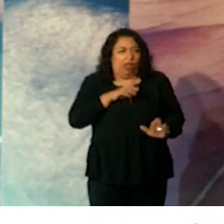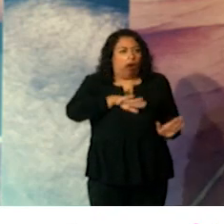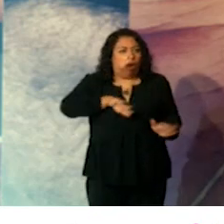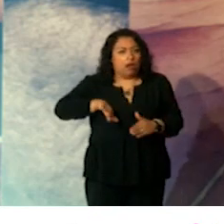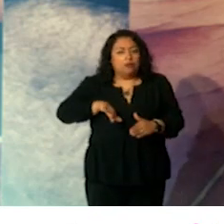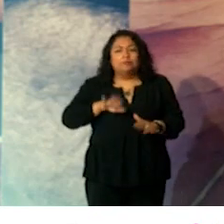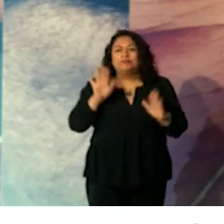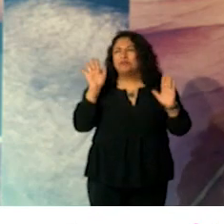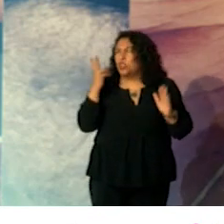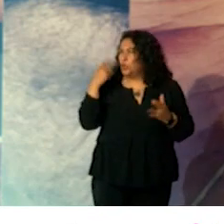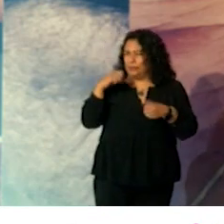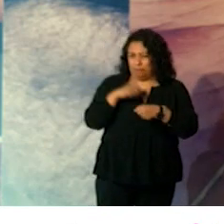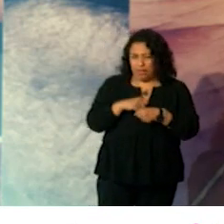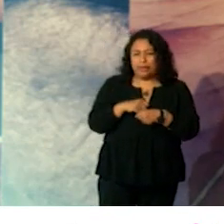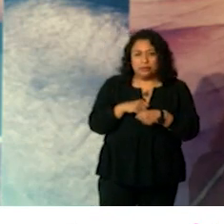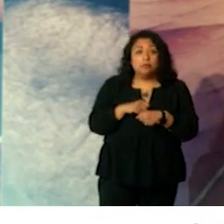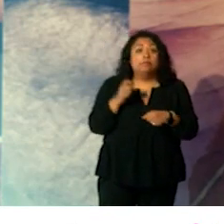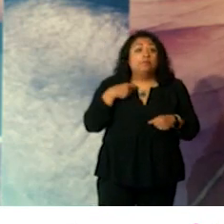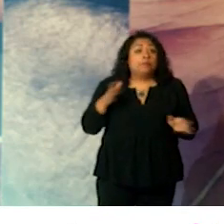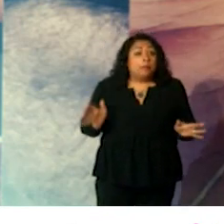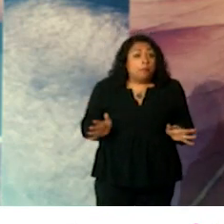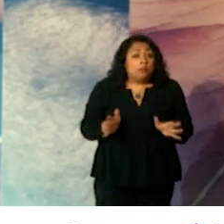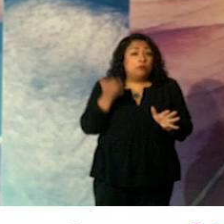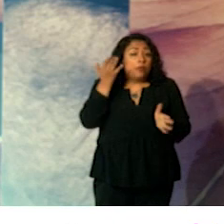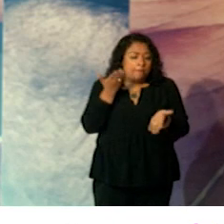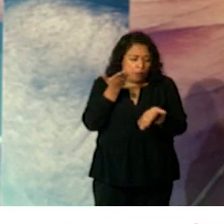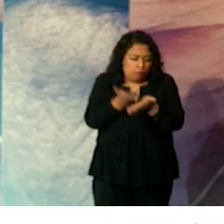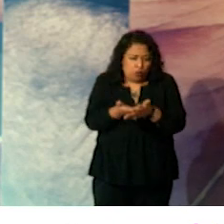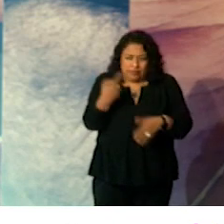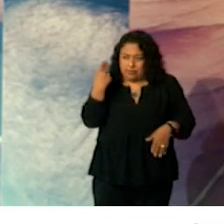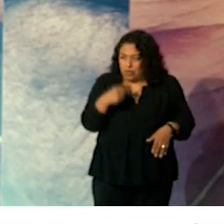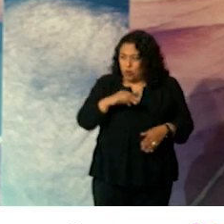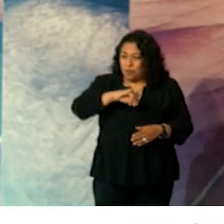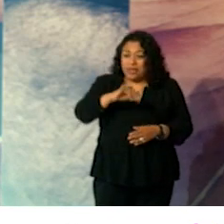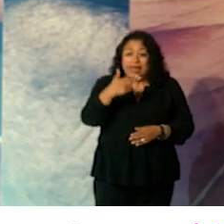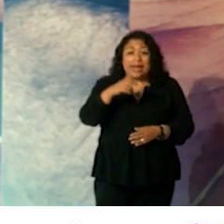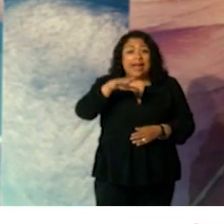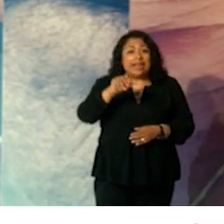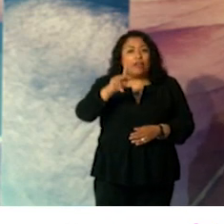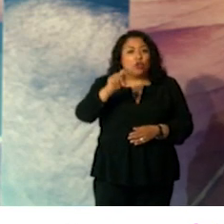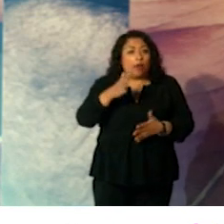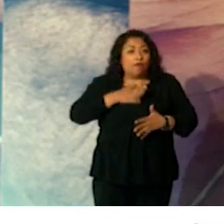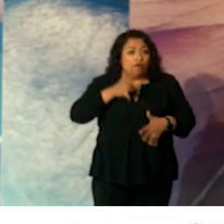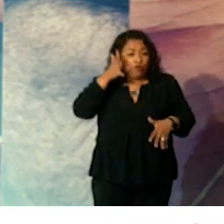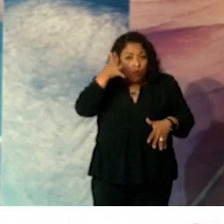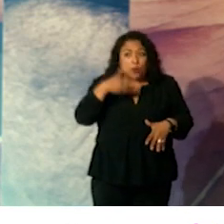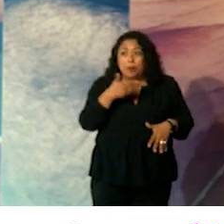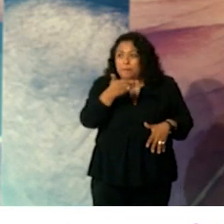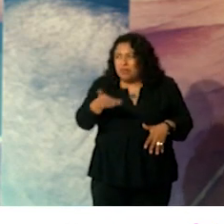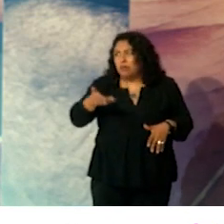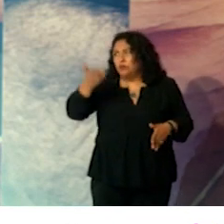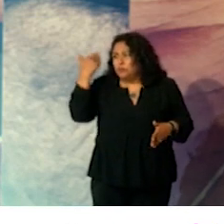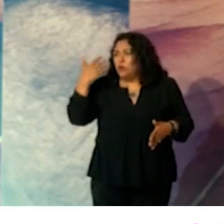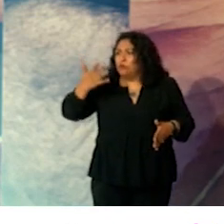Hace 2 semanas impulsamos una iniciativa que se llamó Hackathon por Nuestro Futuro, que llevábamos pidiendo para